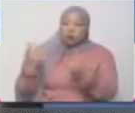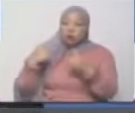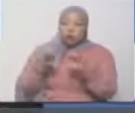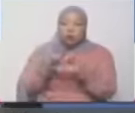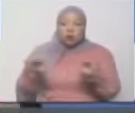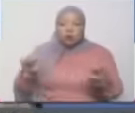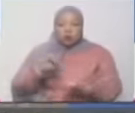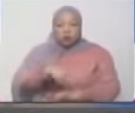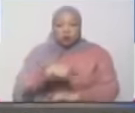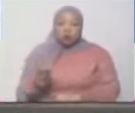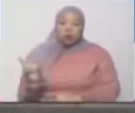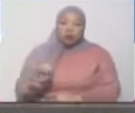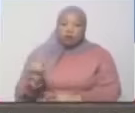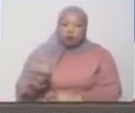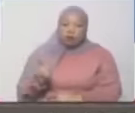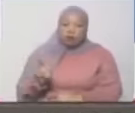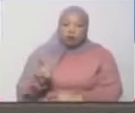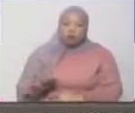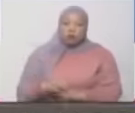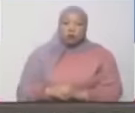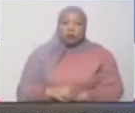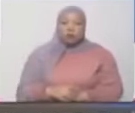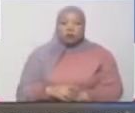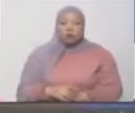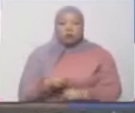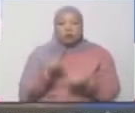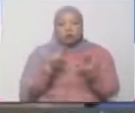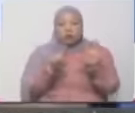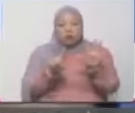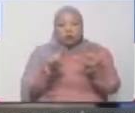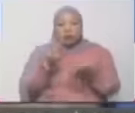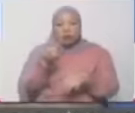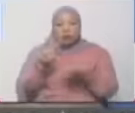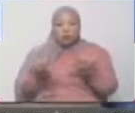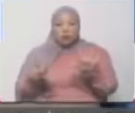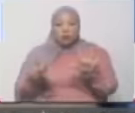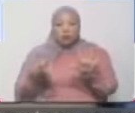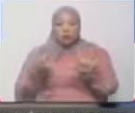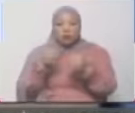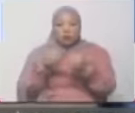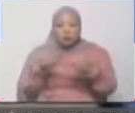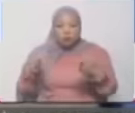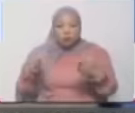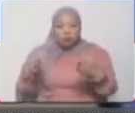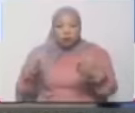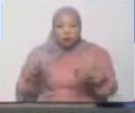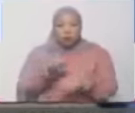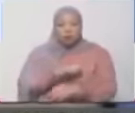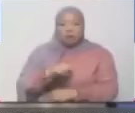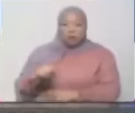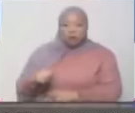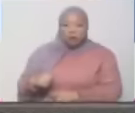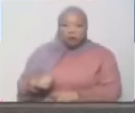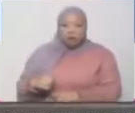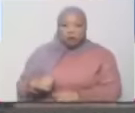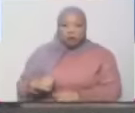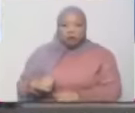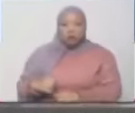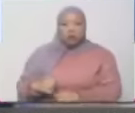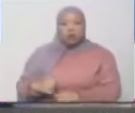universitaria venezolana. Usted cuenta, presidente, con 173 instituciones de educación universitaria pública y de gestión privada. Esas